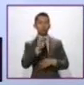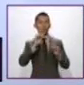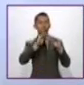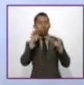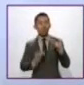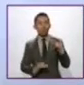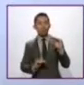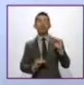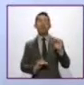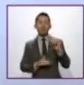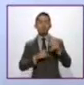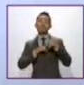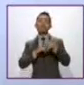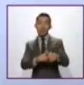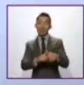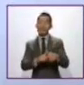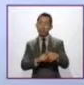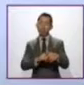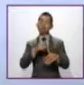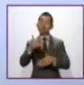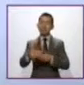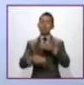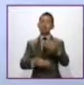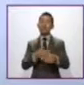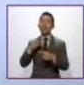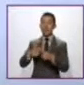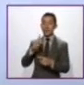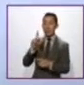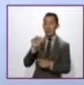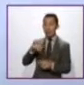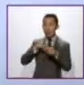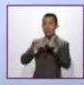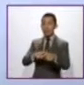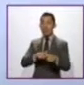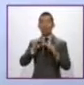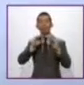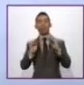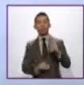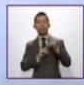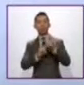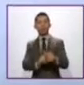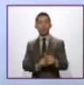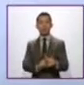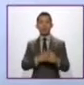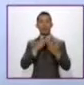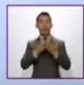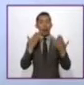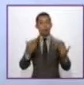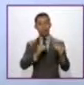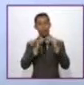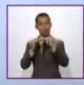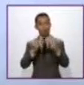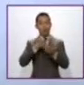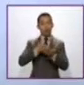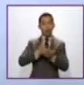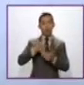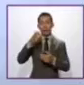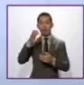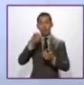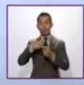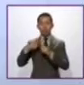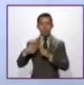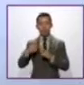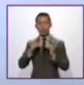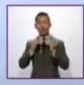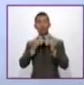va a continuar en Querétaro mientras siga el PAN en el gobierno. La igualdad económica y social llegará cuando los